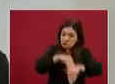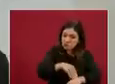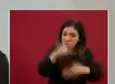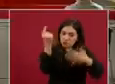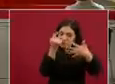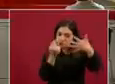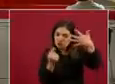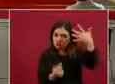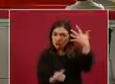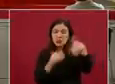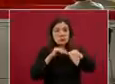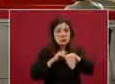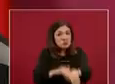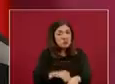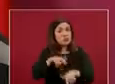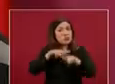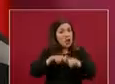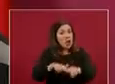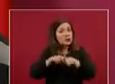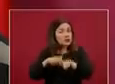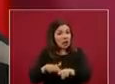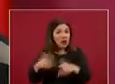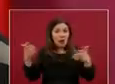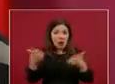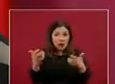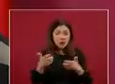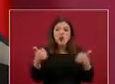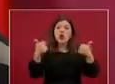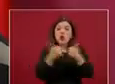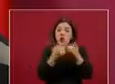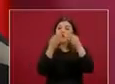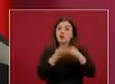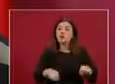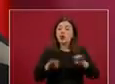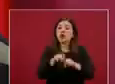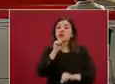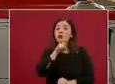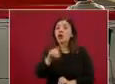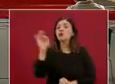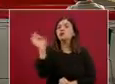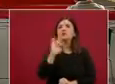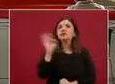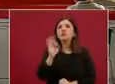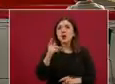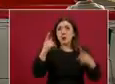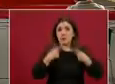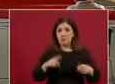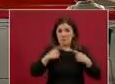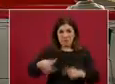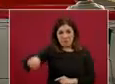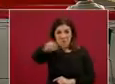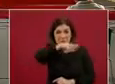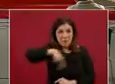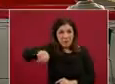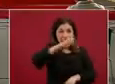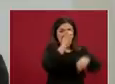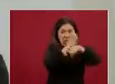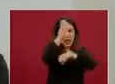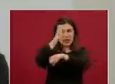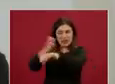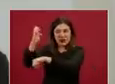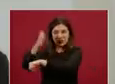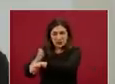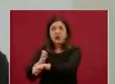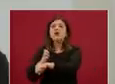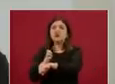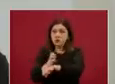momento han realizado, pero también de manera muy importante, si la población en cada una de estas entidades